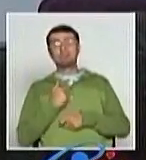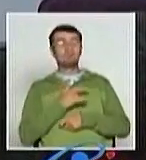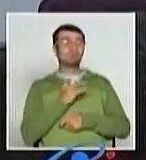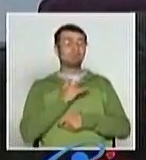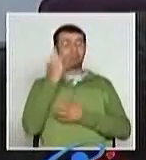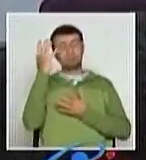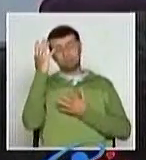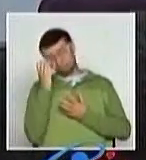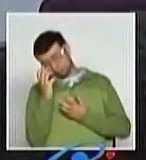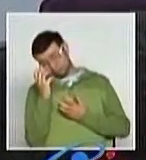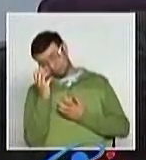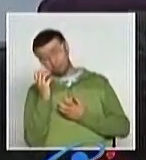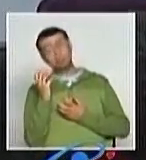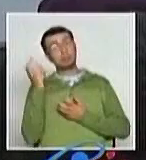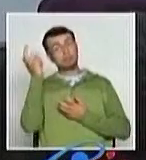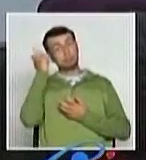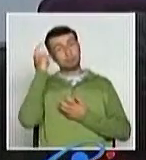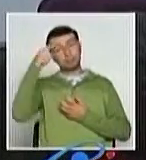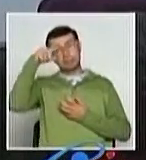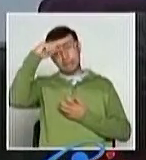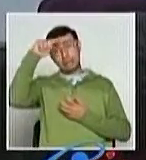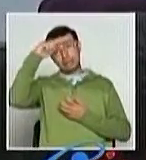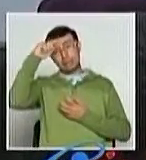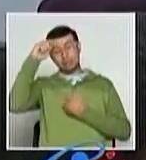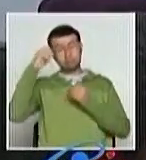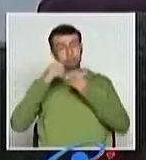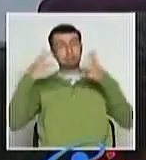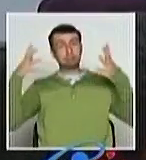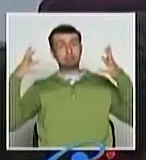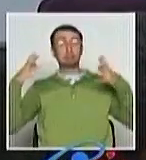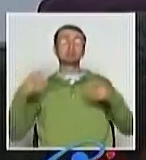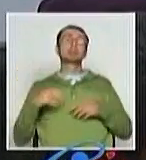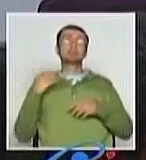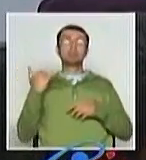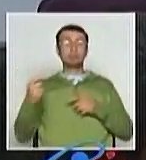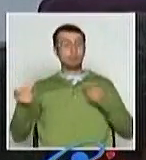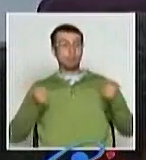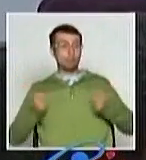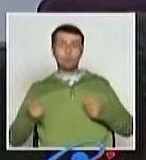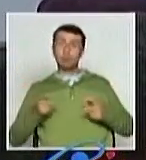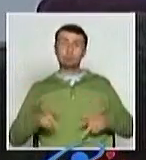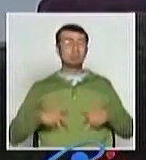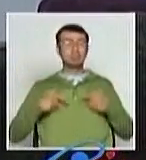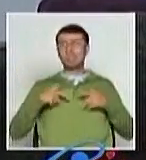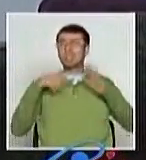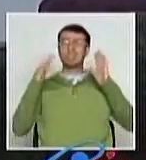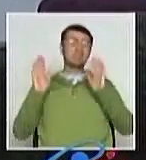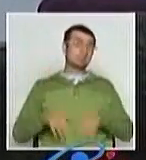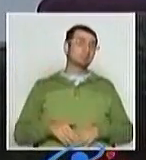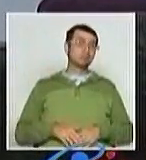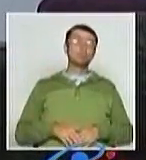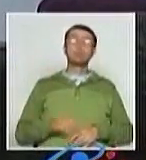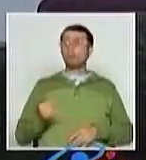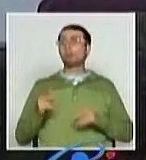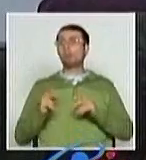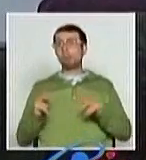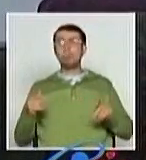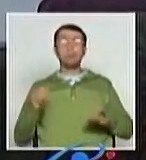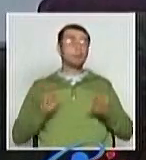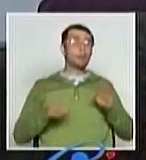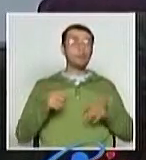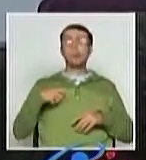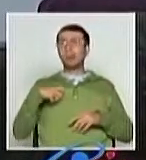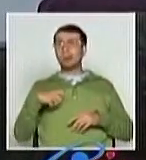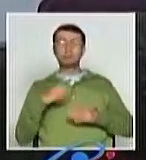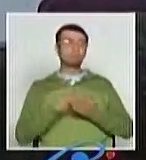estimulamos emociones negativas y por tal motivo vemos que la vida no tiene un sentido por eso a esas personas que a veces tienen ese tipo de